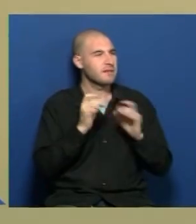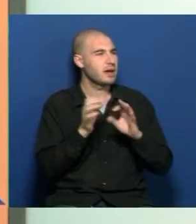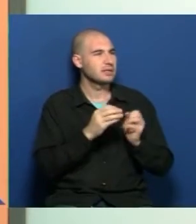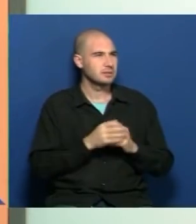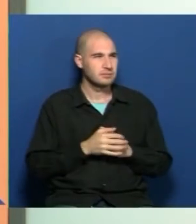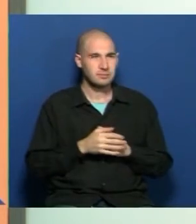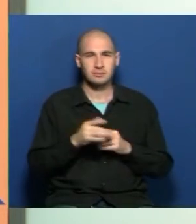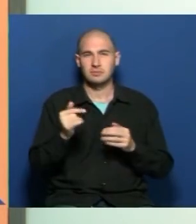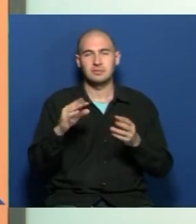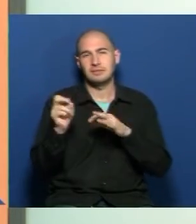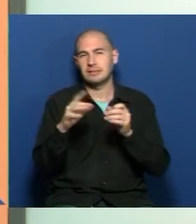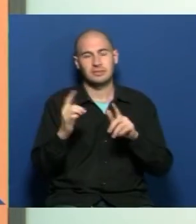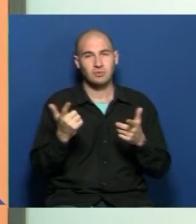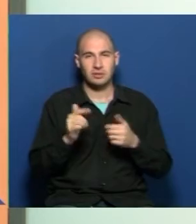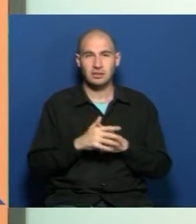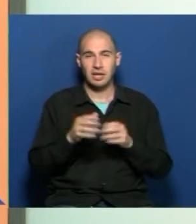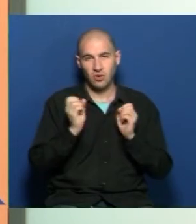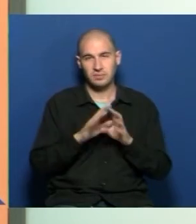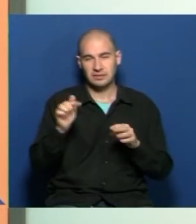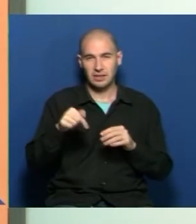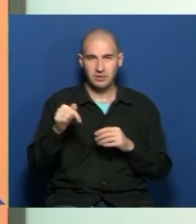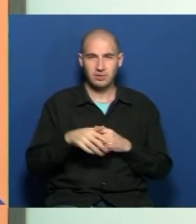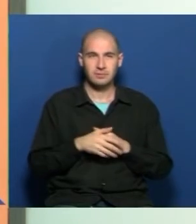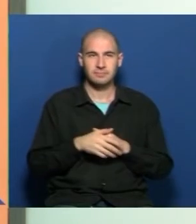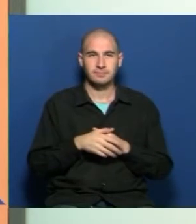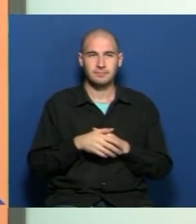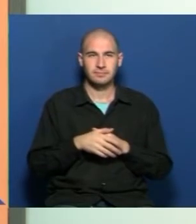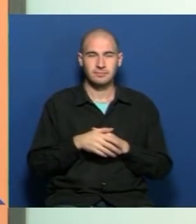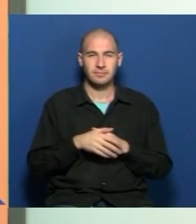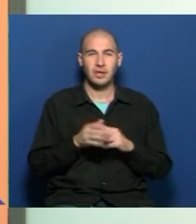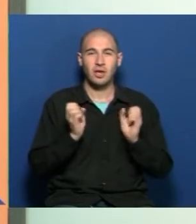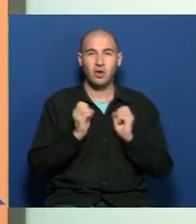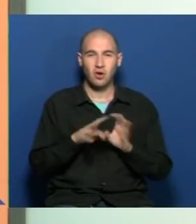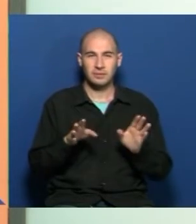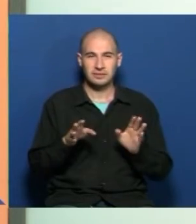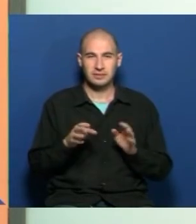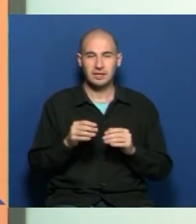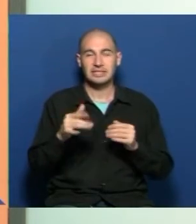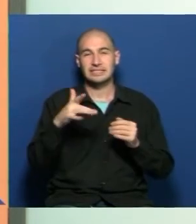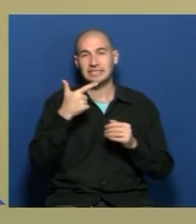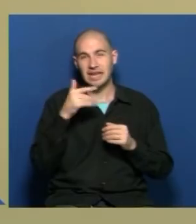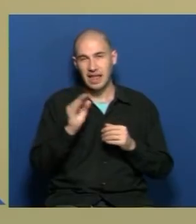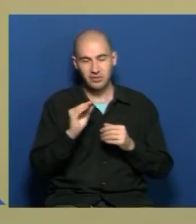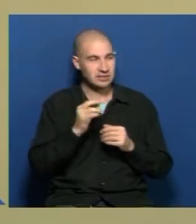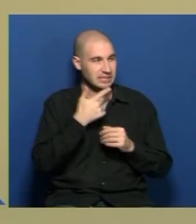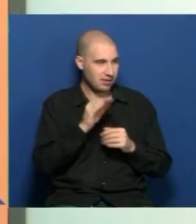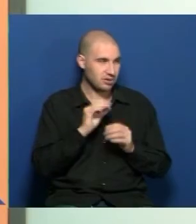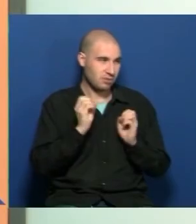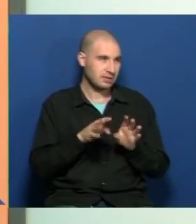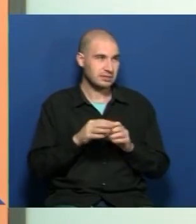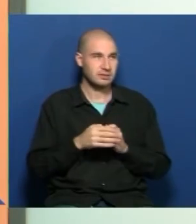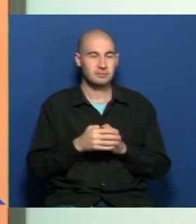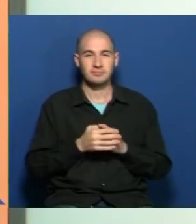tratamiento? No, el tratamiento recién comienza, va a ser empieza en la Cámara de Senadores. Empieza por senadores, bien. Así